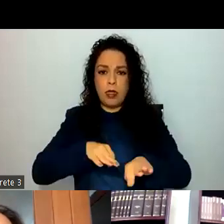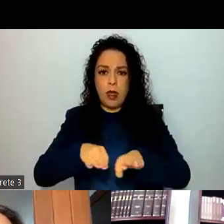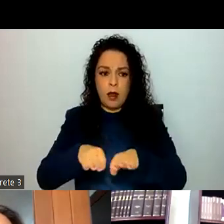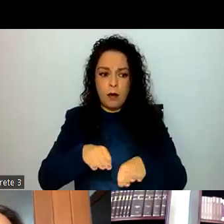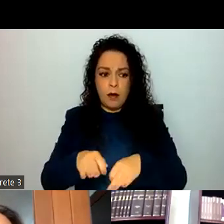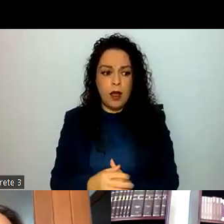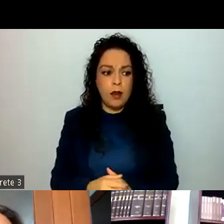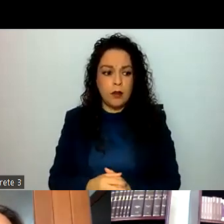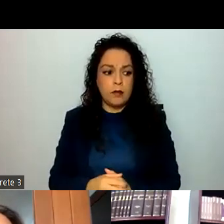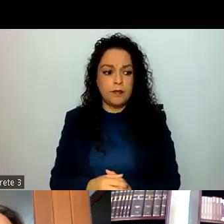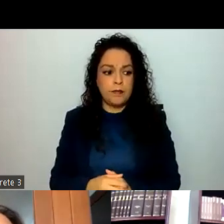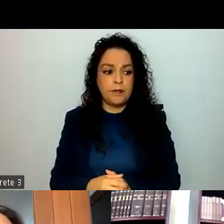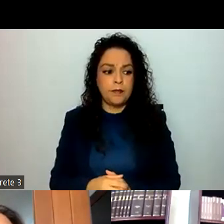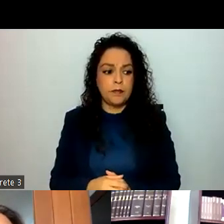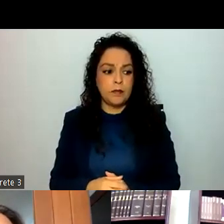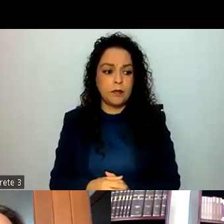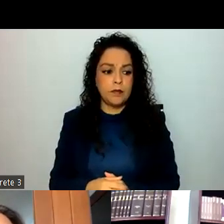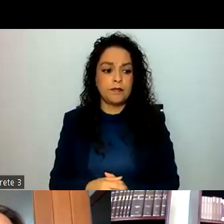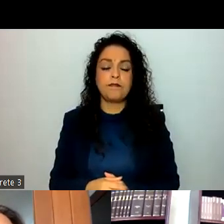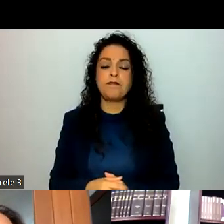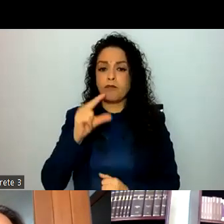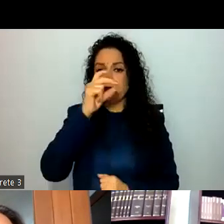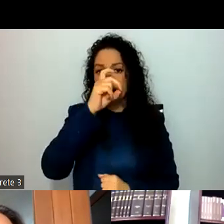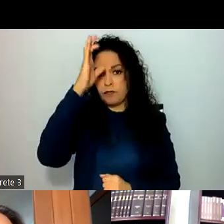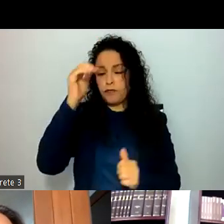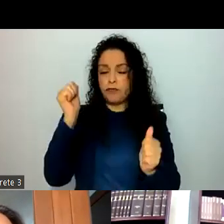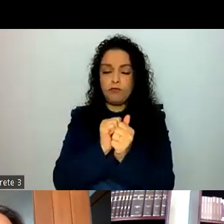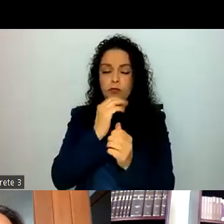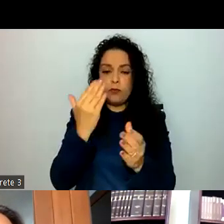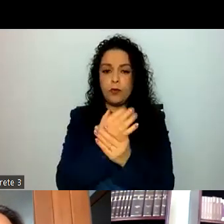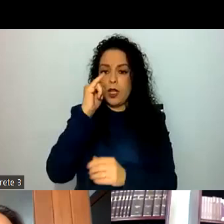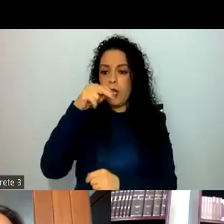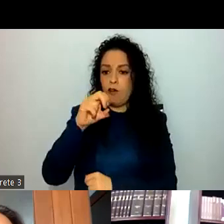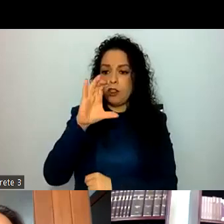dentro del recurso de inconformidad relacionado con el expediente